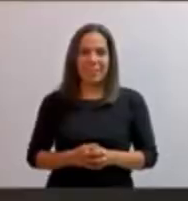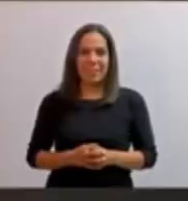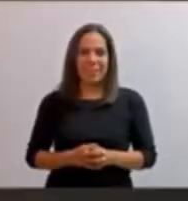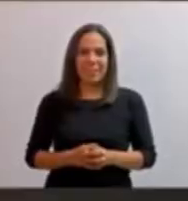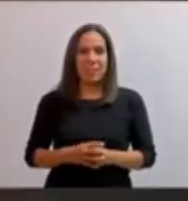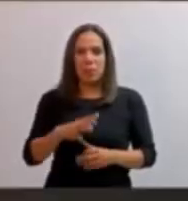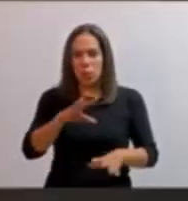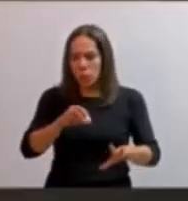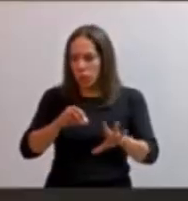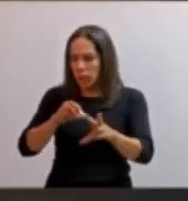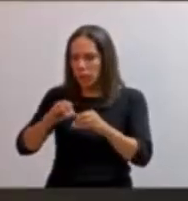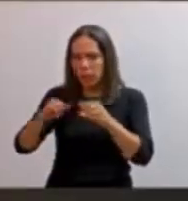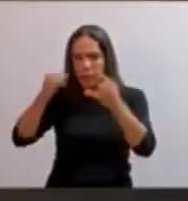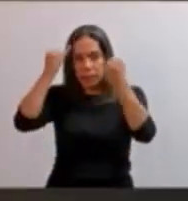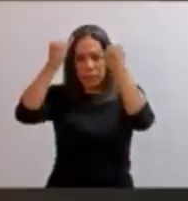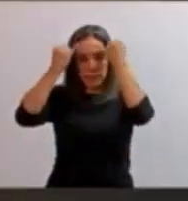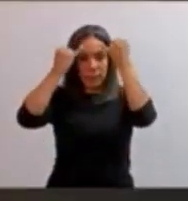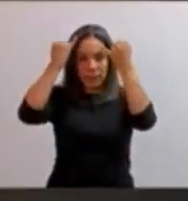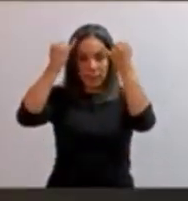recuperar algunas